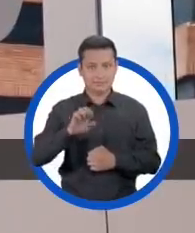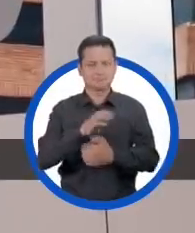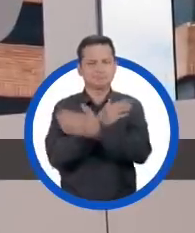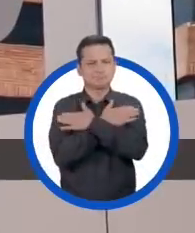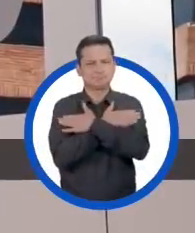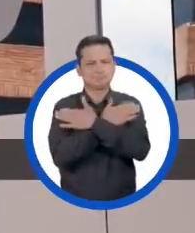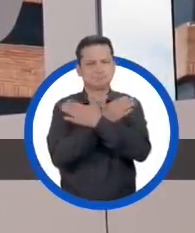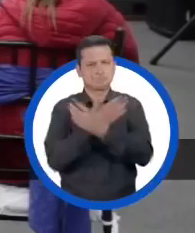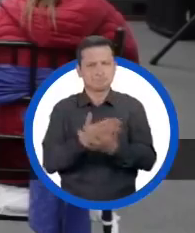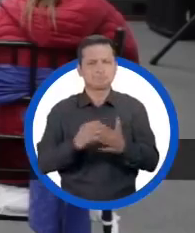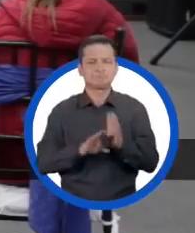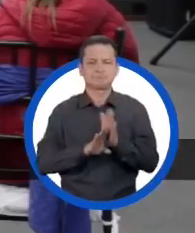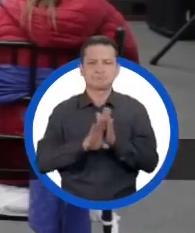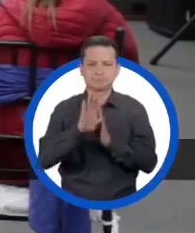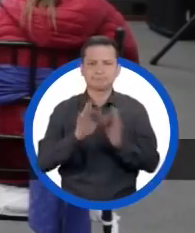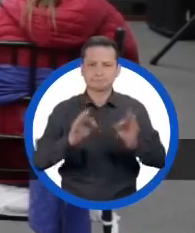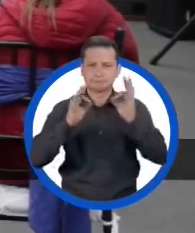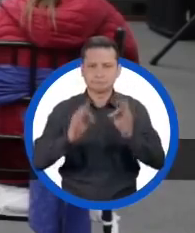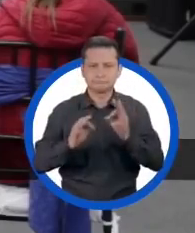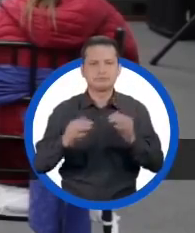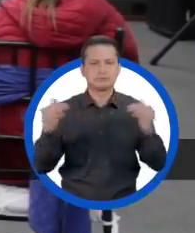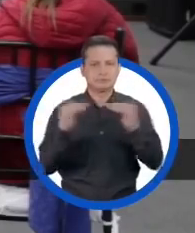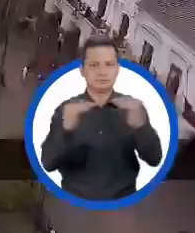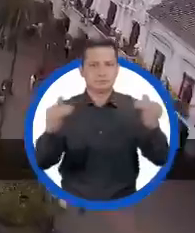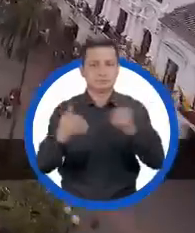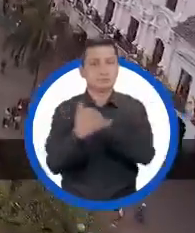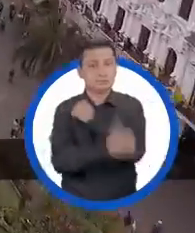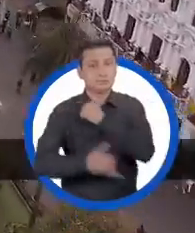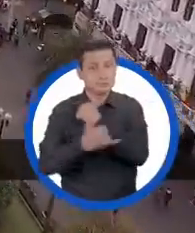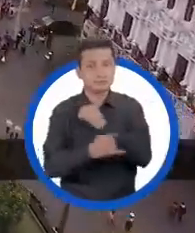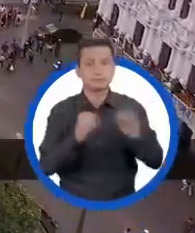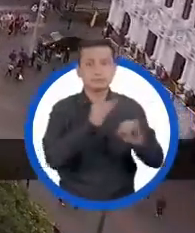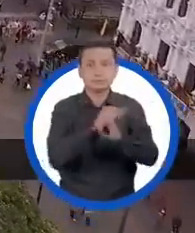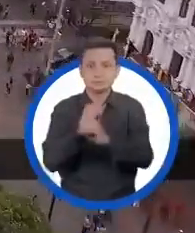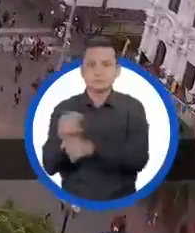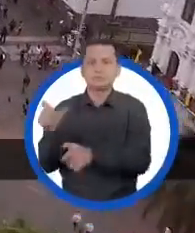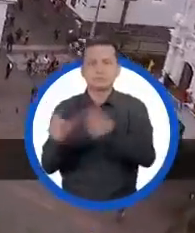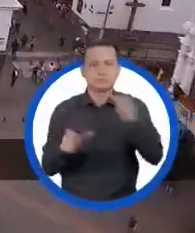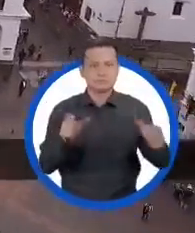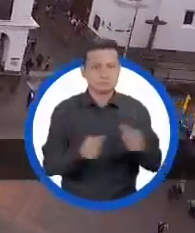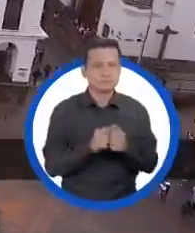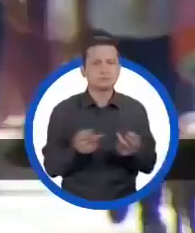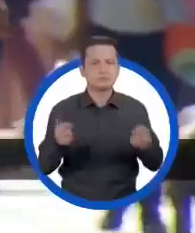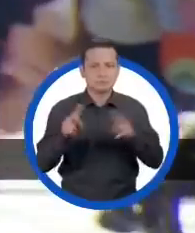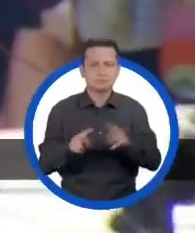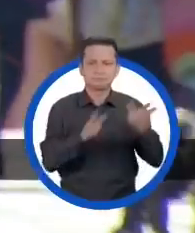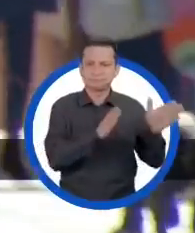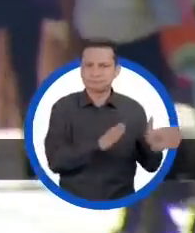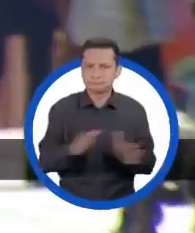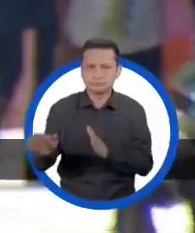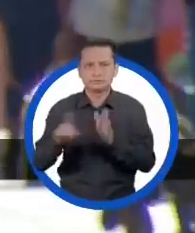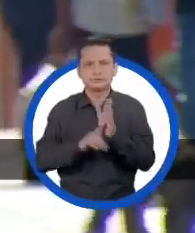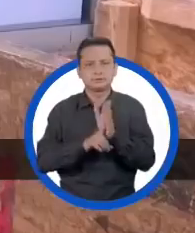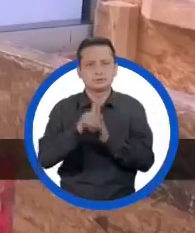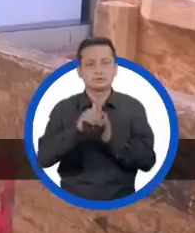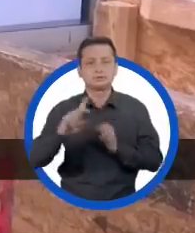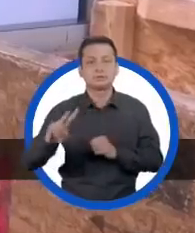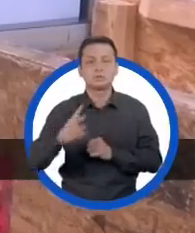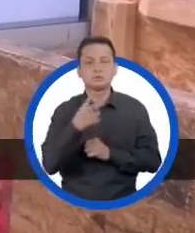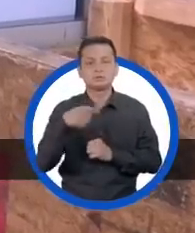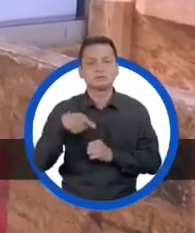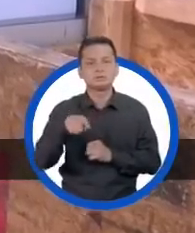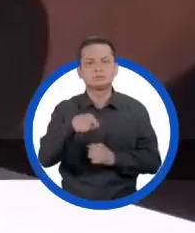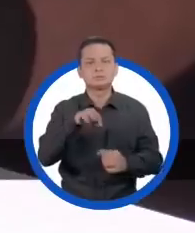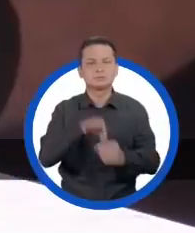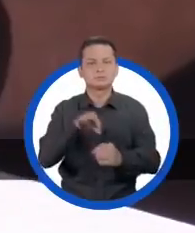CNE reitera su compromiso con la democracia, con el país, sus instituciones y sus ciudadanos, para la organización y